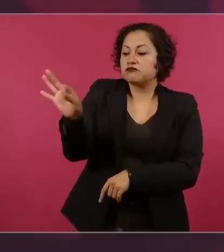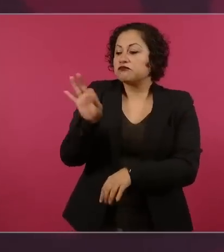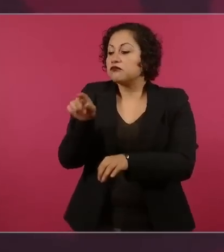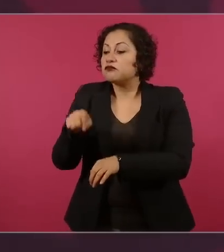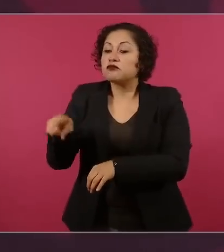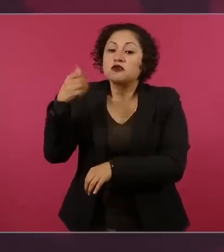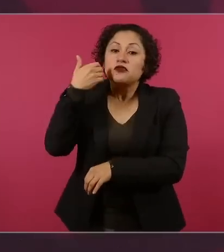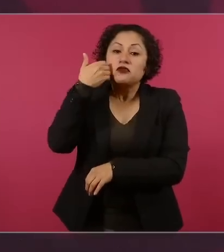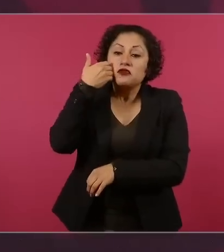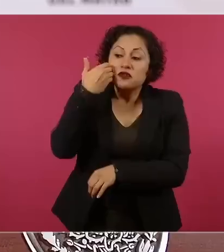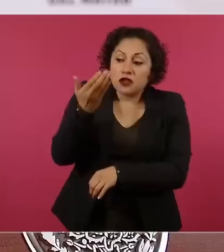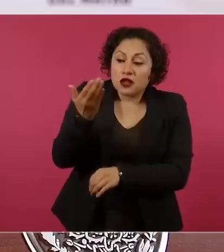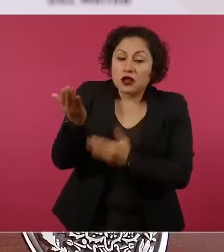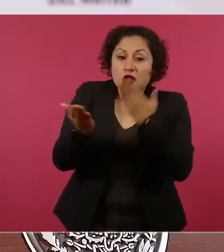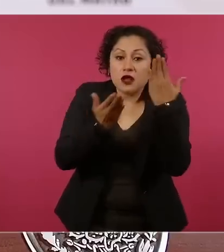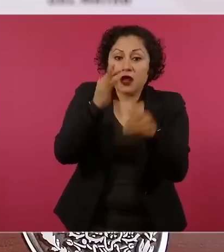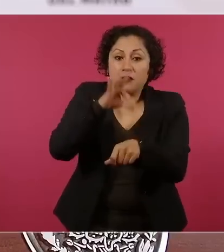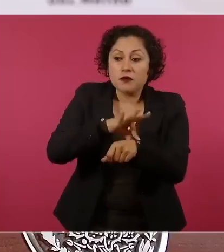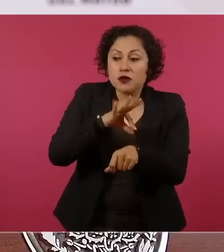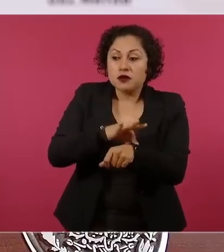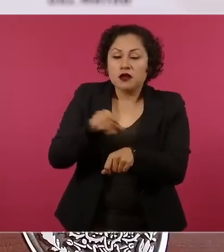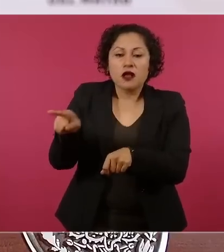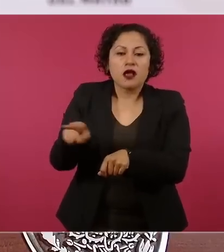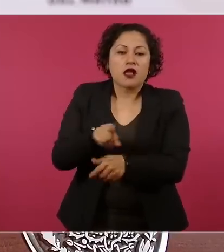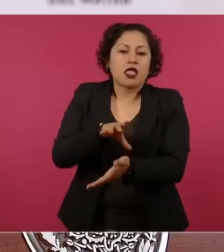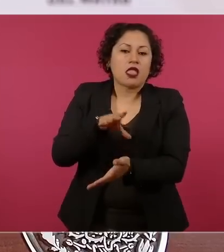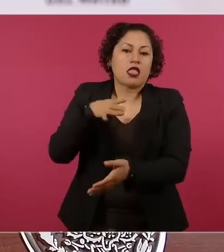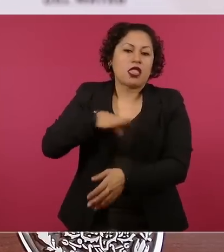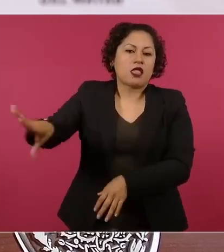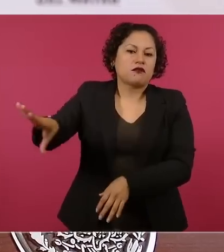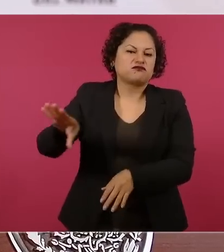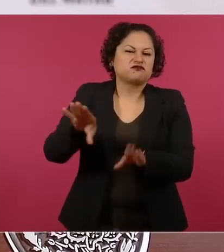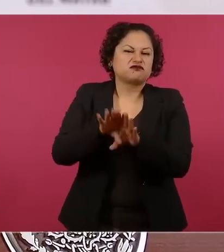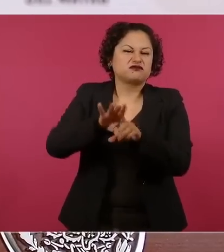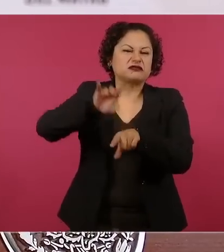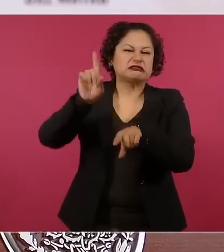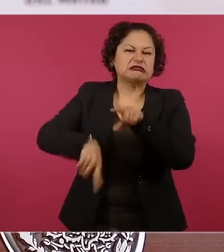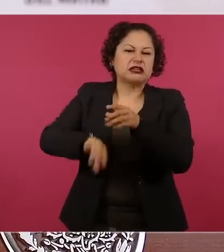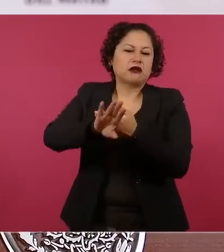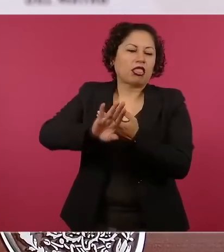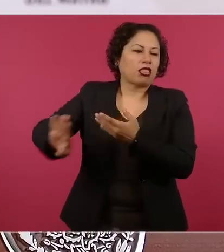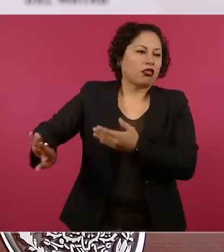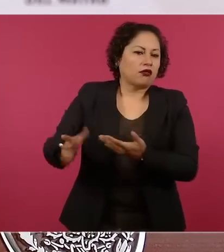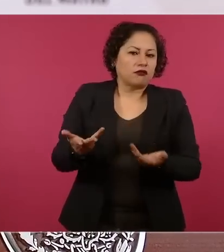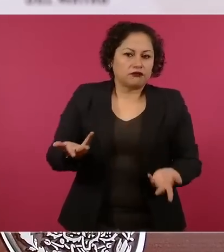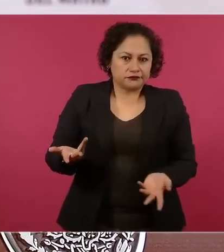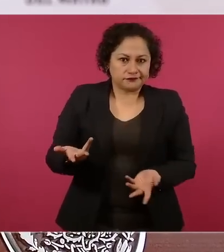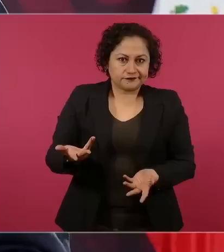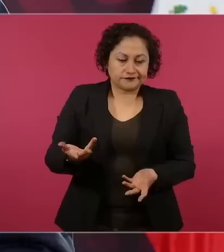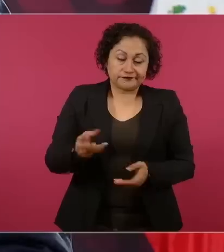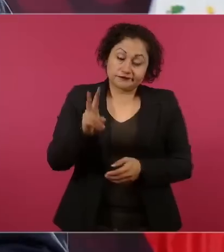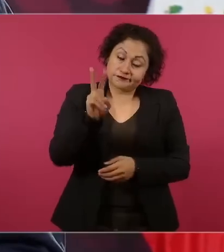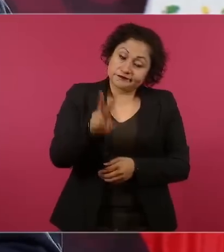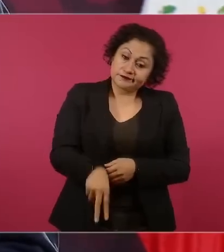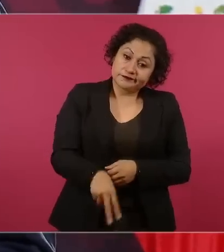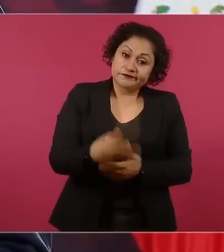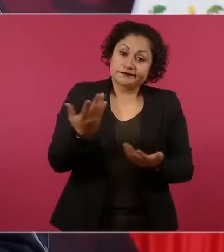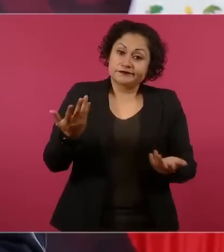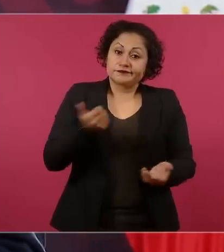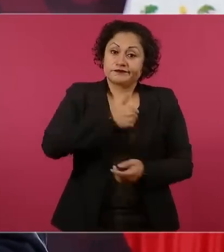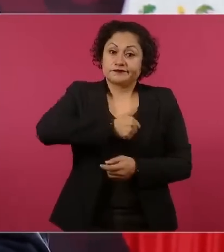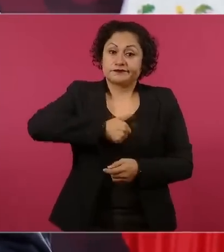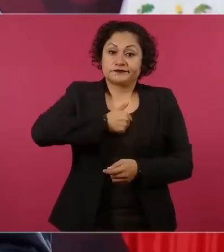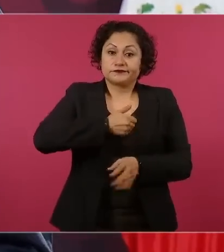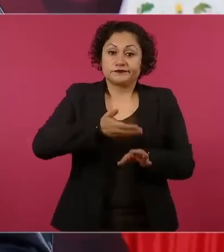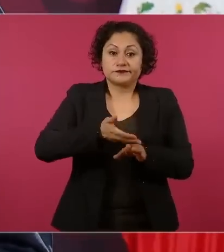con el pretexto la mentira de que no pasaban el